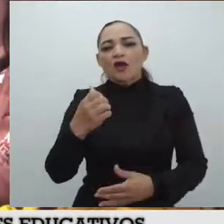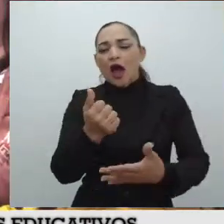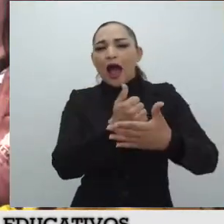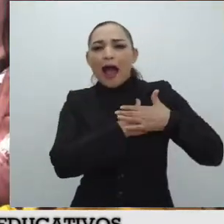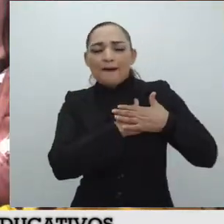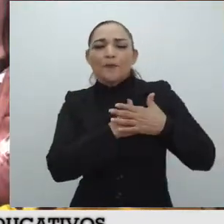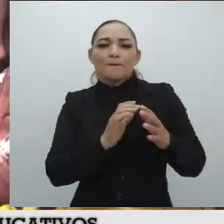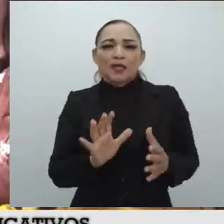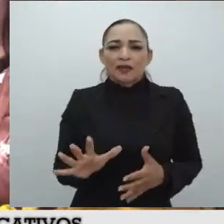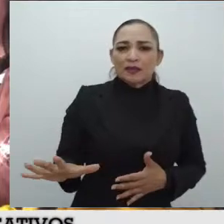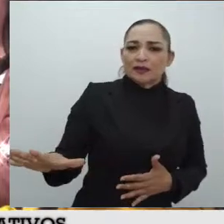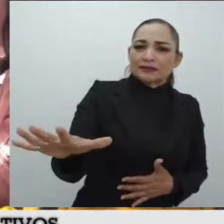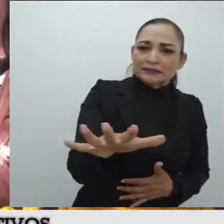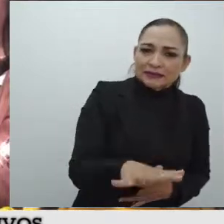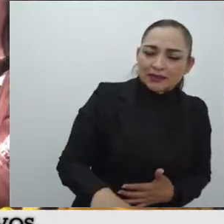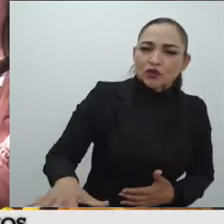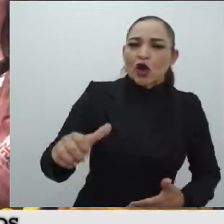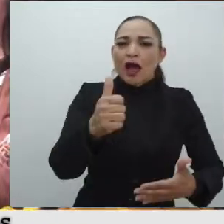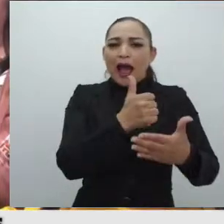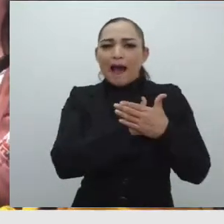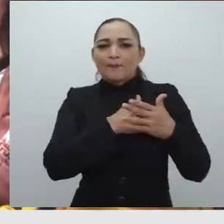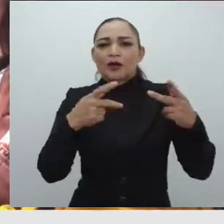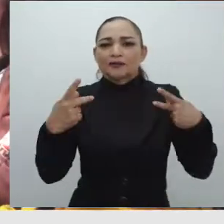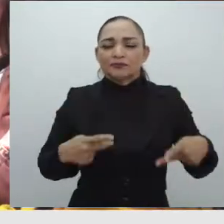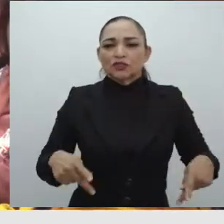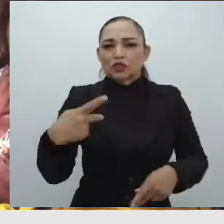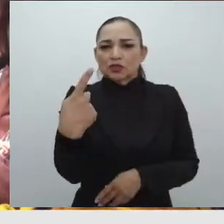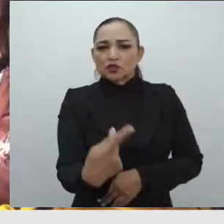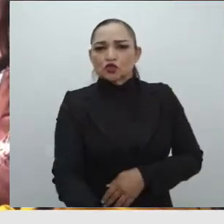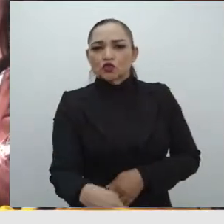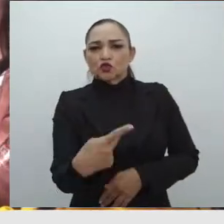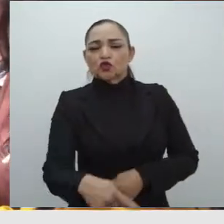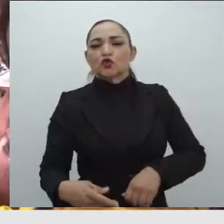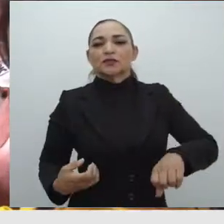Amo los sinaloenses. También